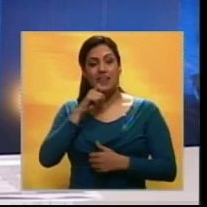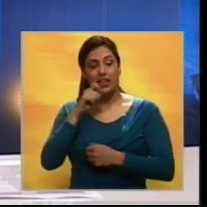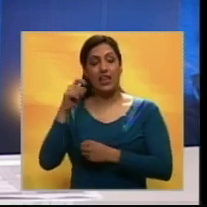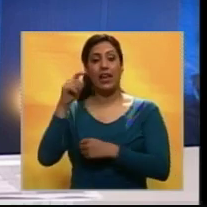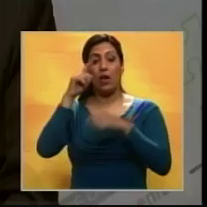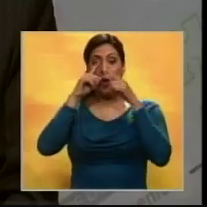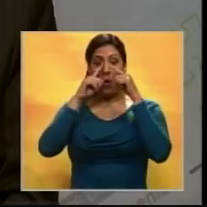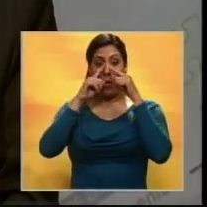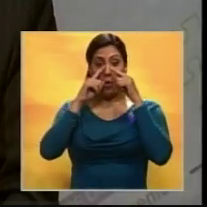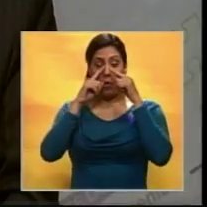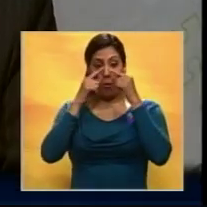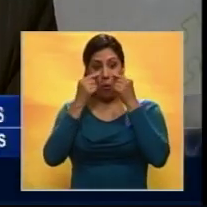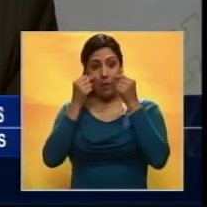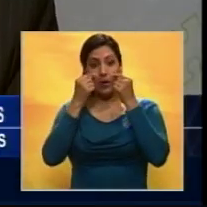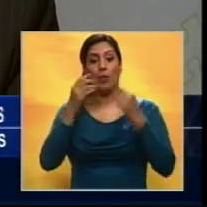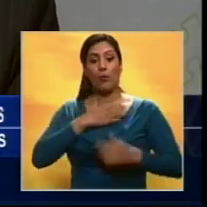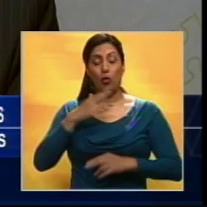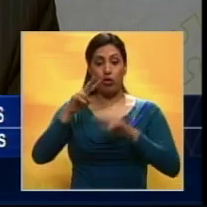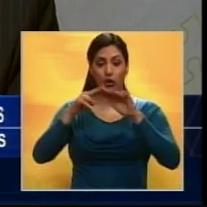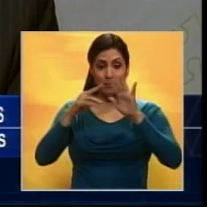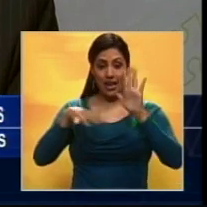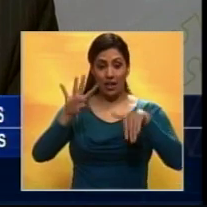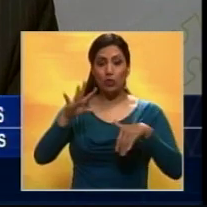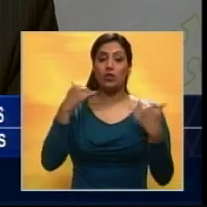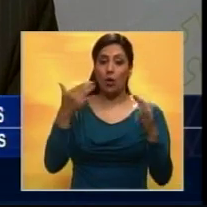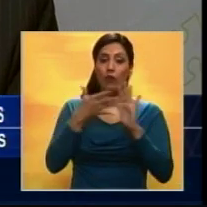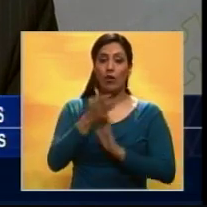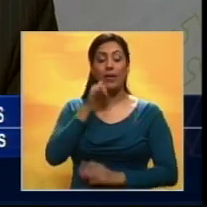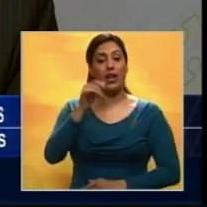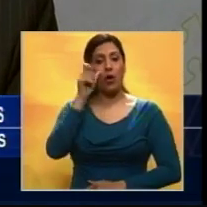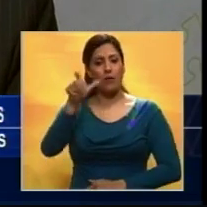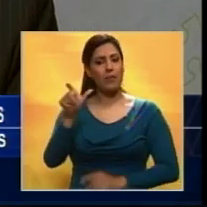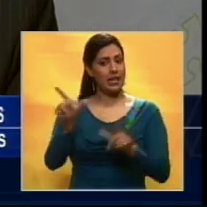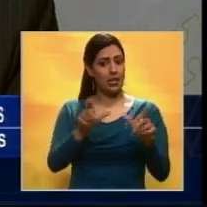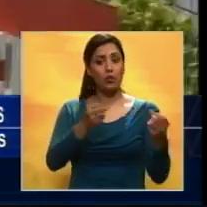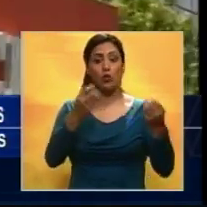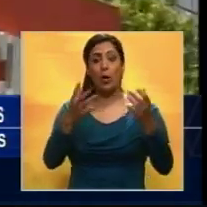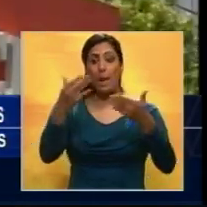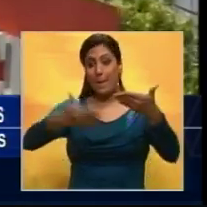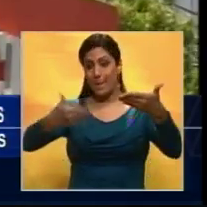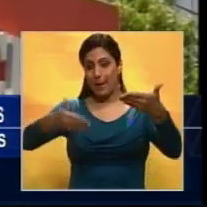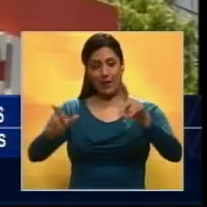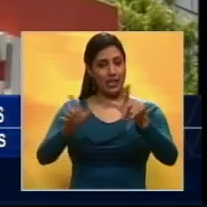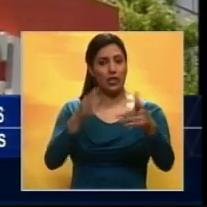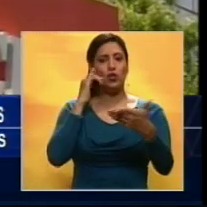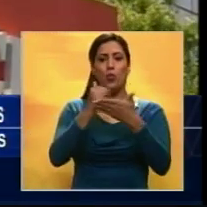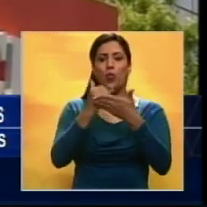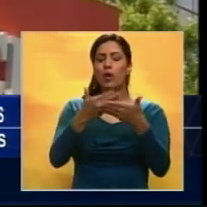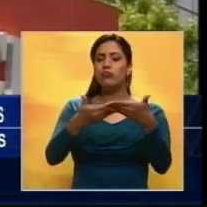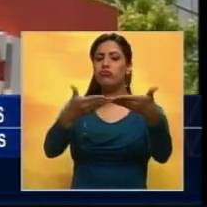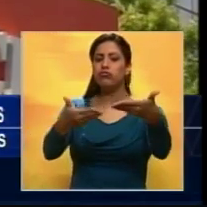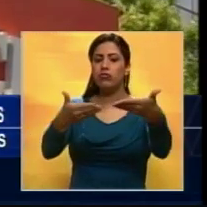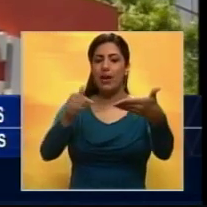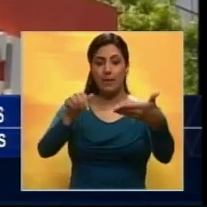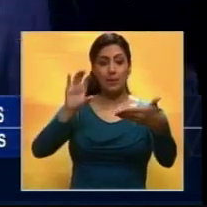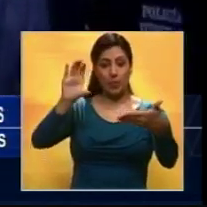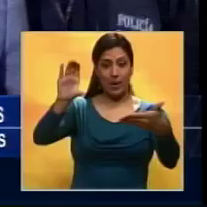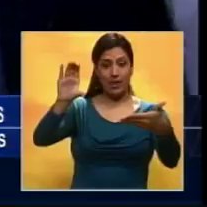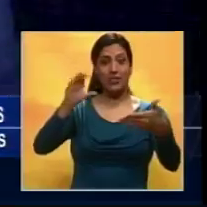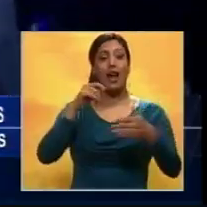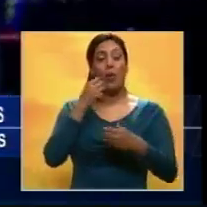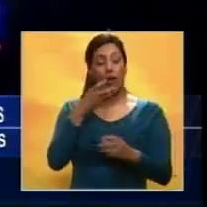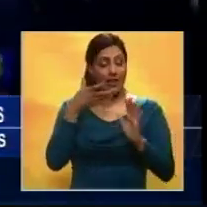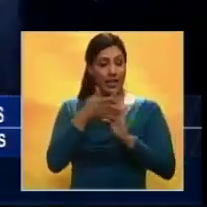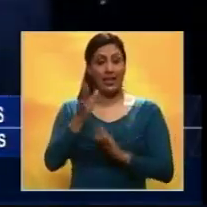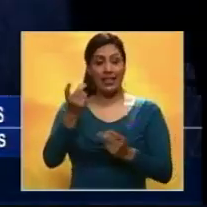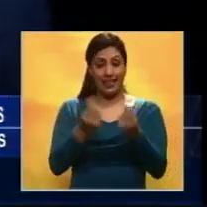en 2014. El fiscal general Néstor Humberto Martínez indicó que ya fueron entregados documentos con pruebas al ente electoral de ese país.